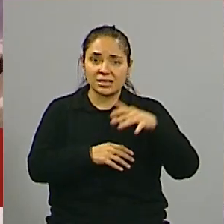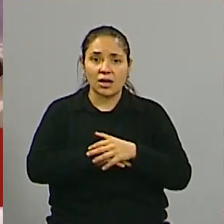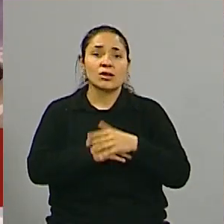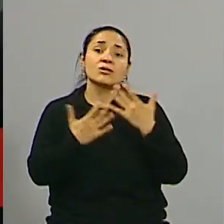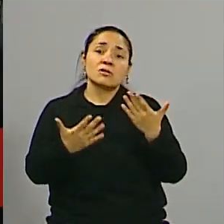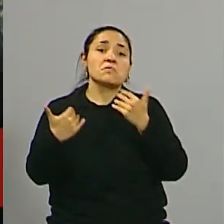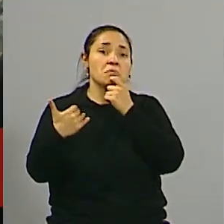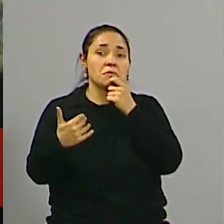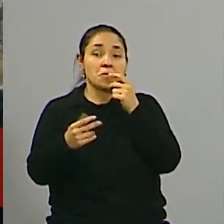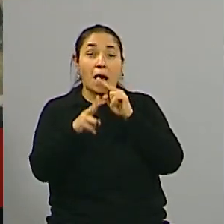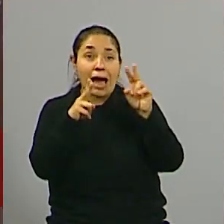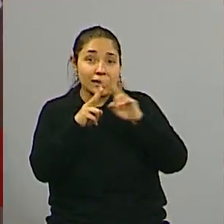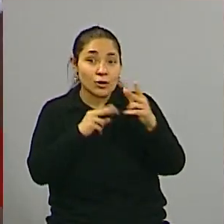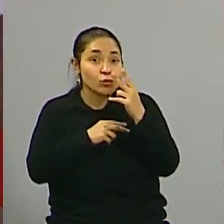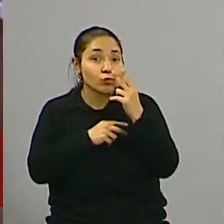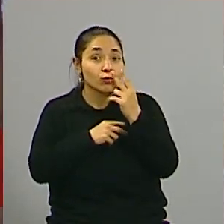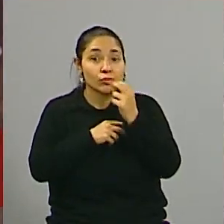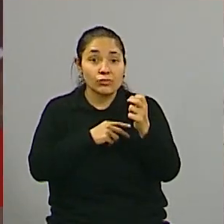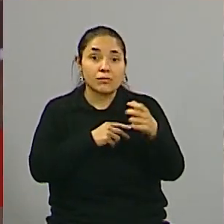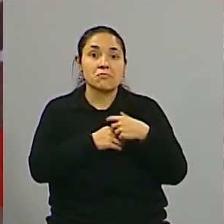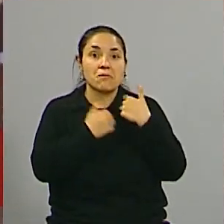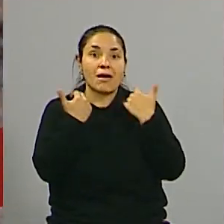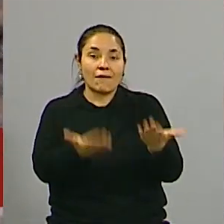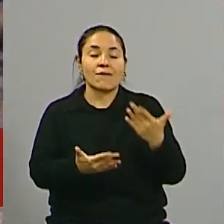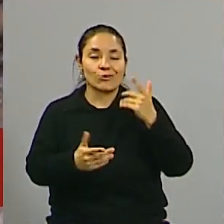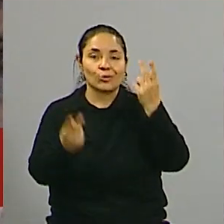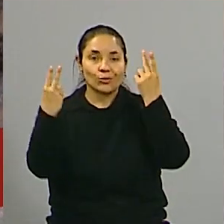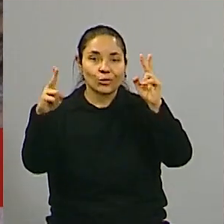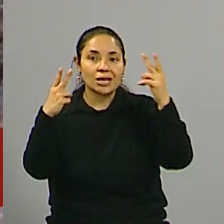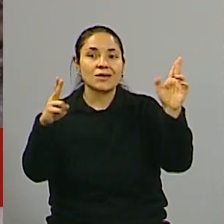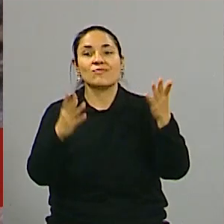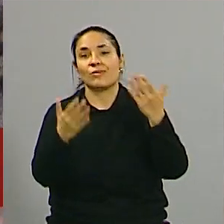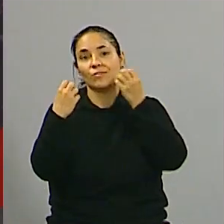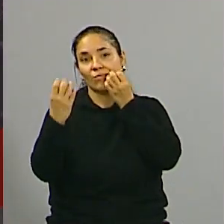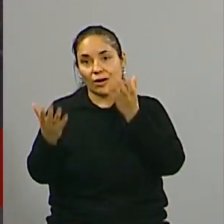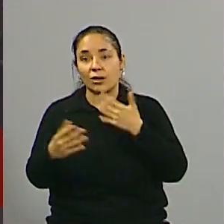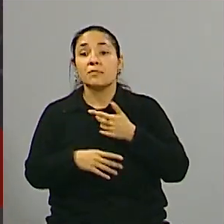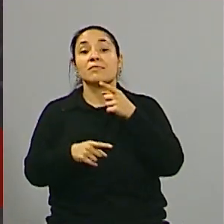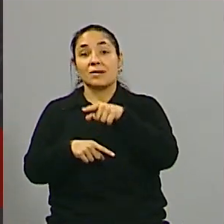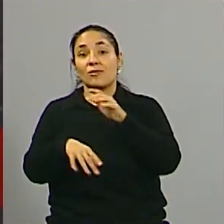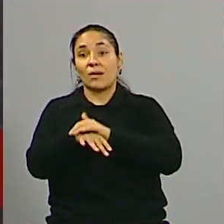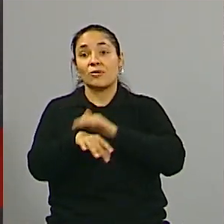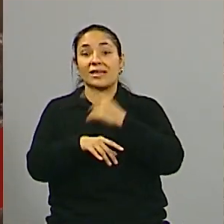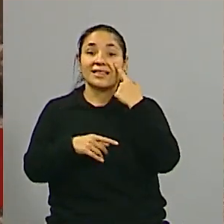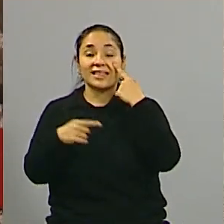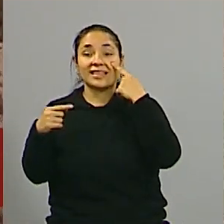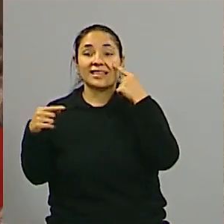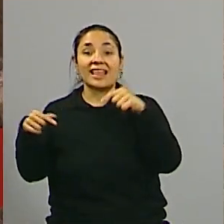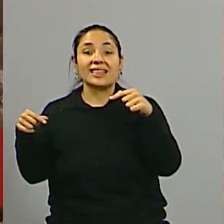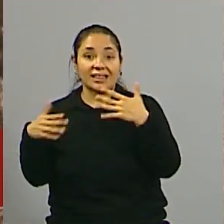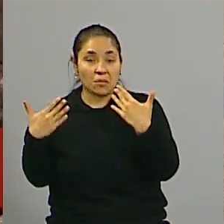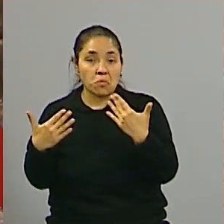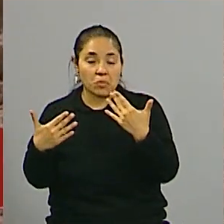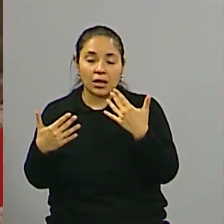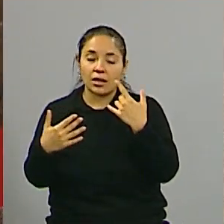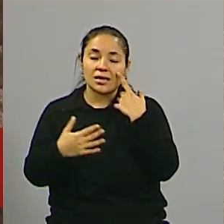el departamento también y para la zona de Uspallata, pero bueno, son tareas que el intendente puede realizar esas gestiones y que bueno, no se